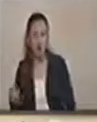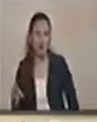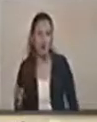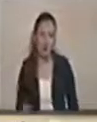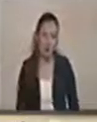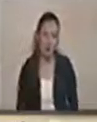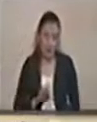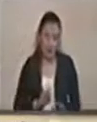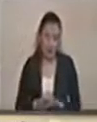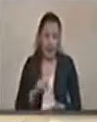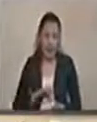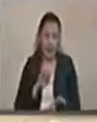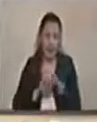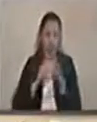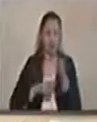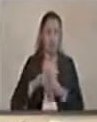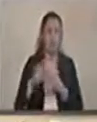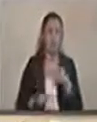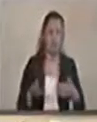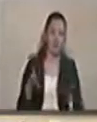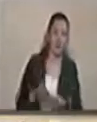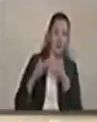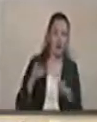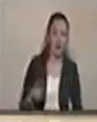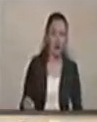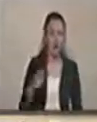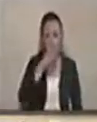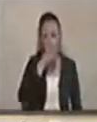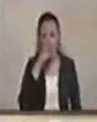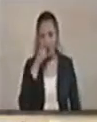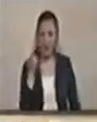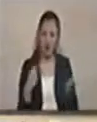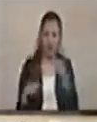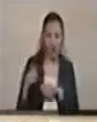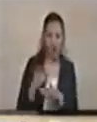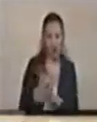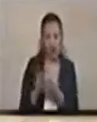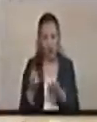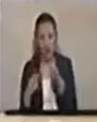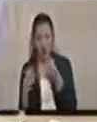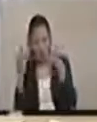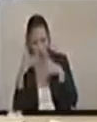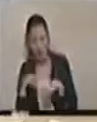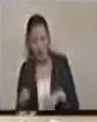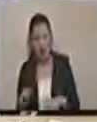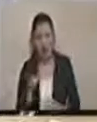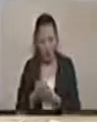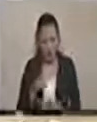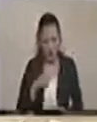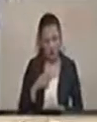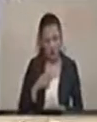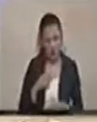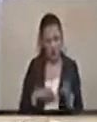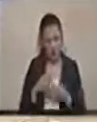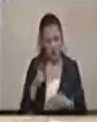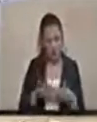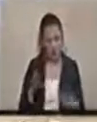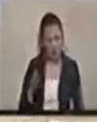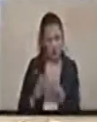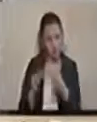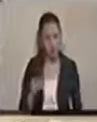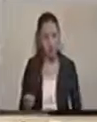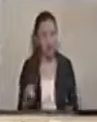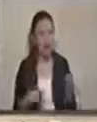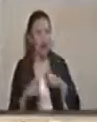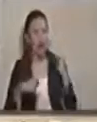atacar, combatir el negocio de los carteles del microtráfico de droga. Le estamos arrebatando